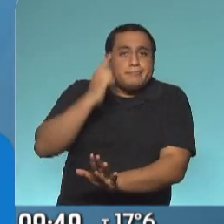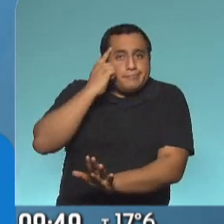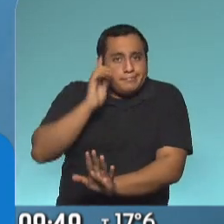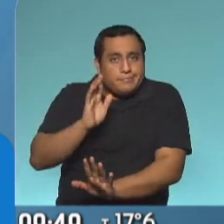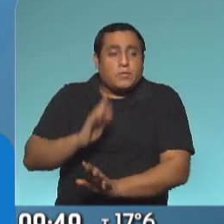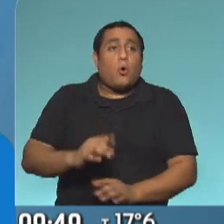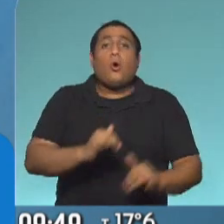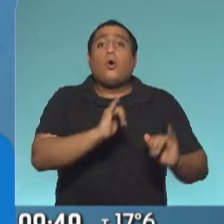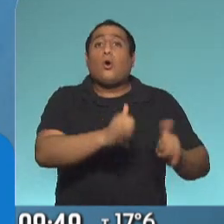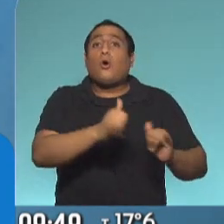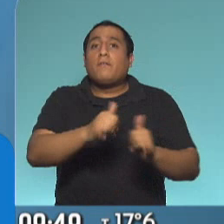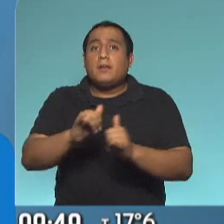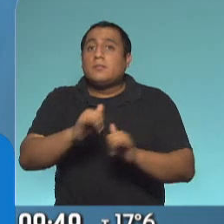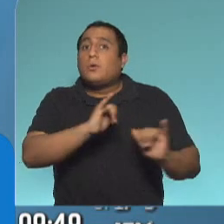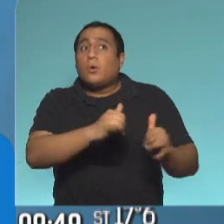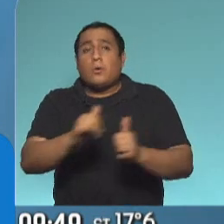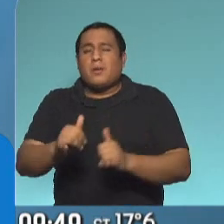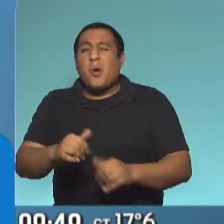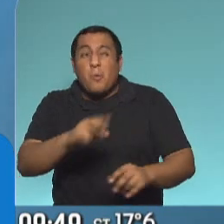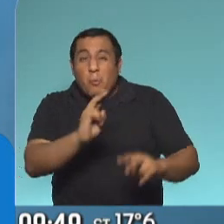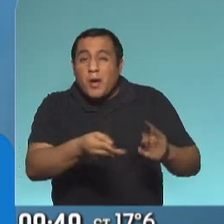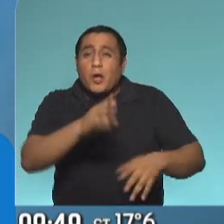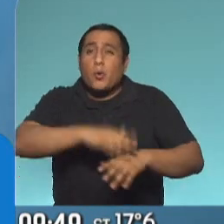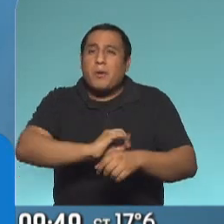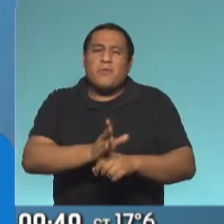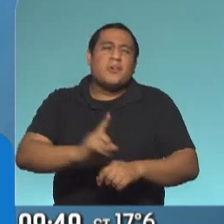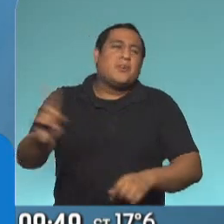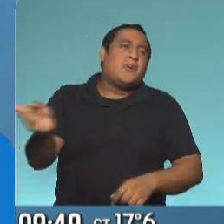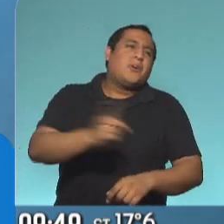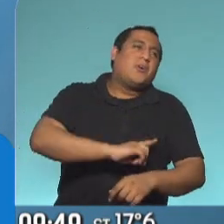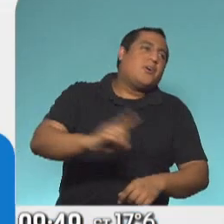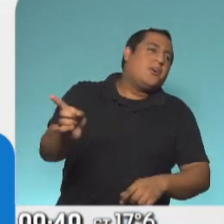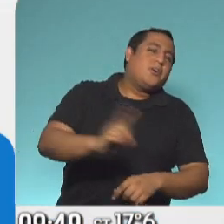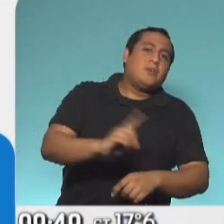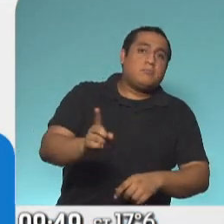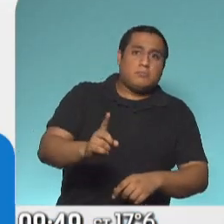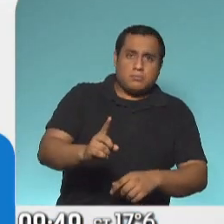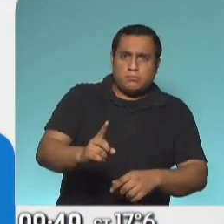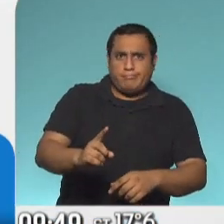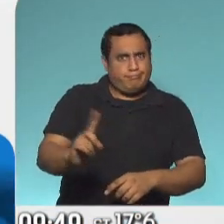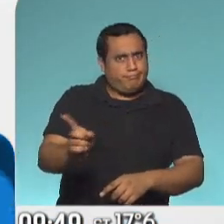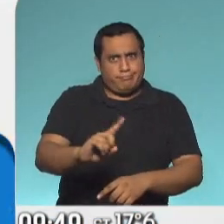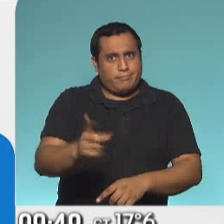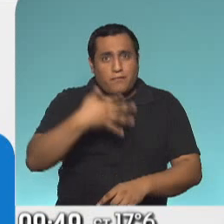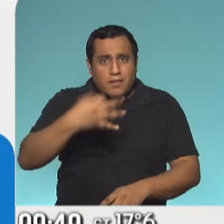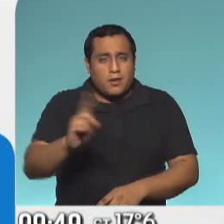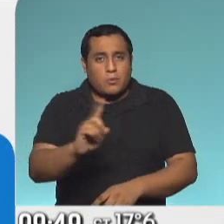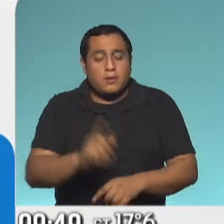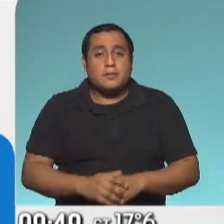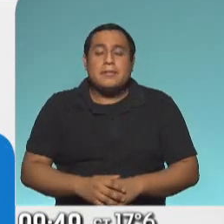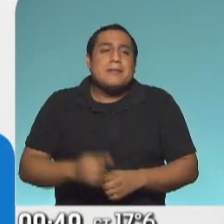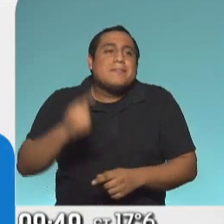los jóvenes los jóvenes nunca jamás mueren de kobe 19 falso la mitomanía tiene esa peculiaridad